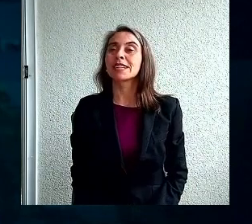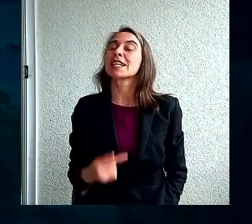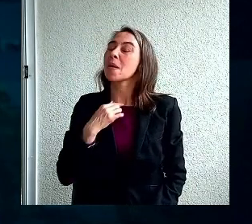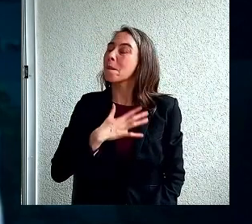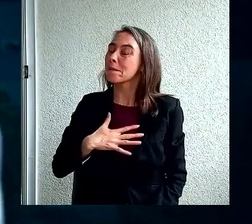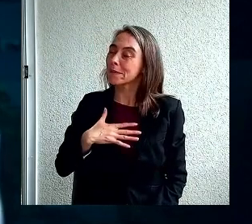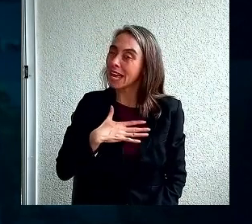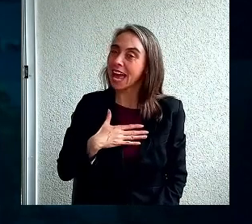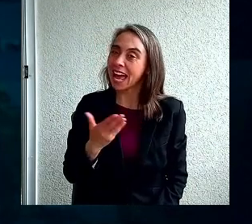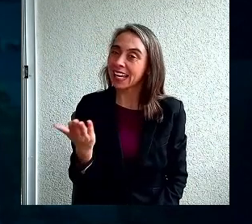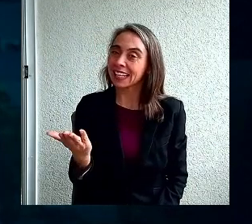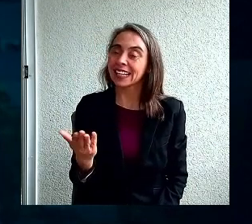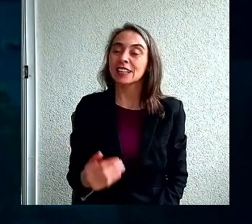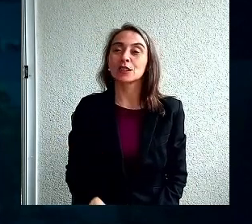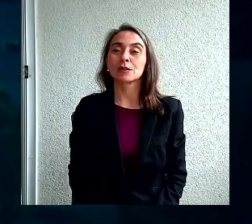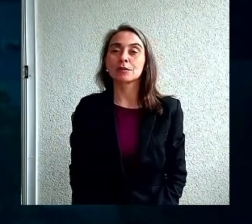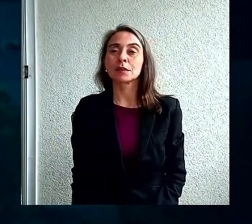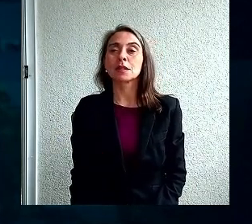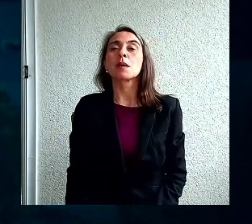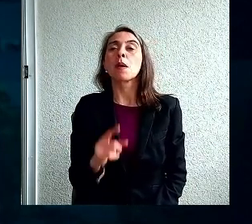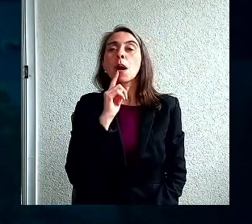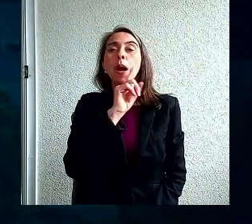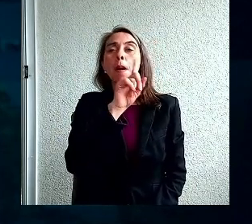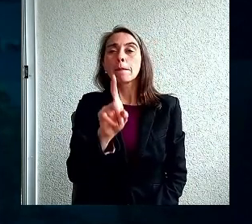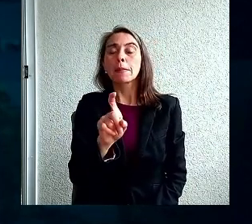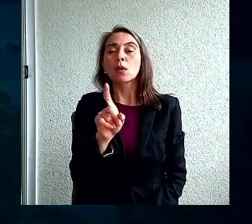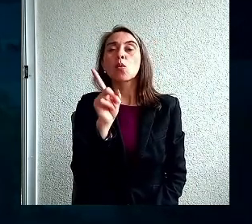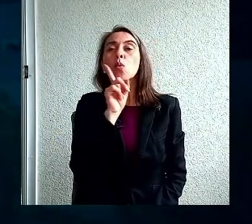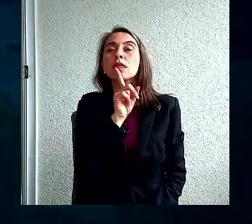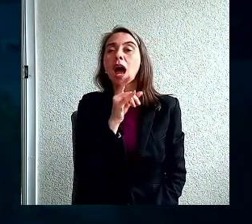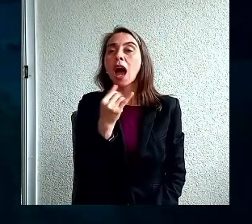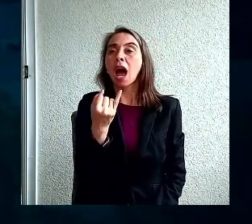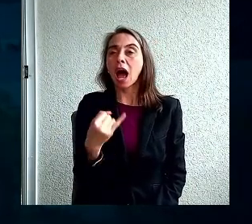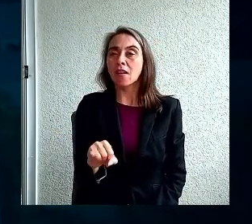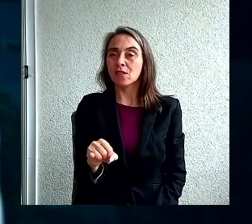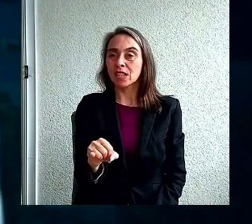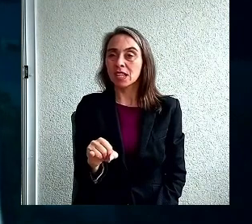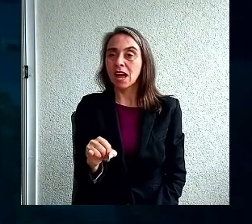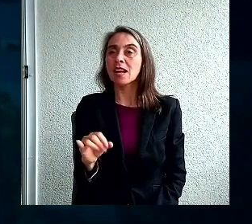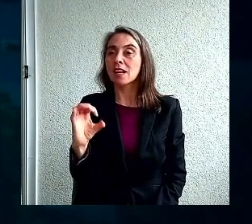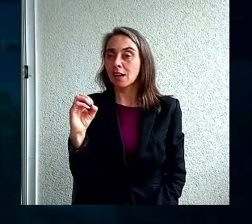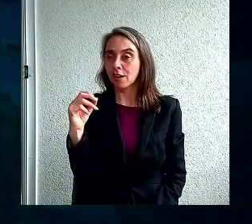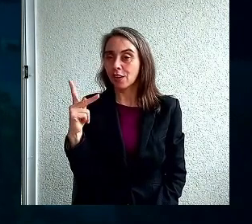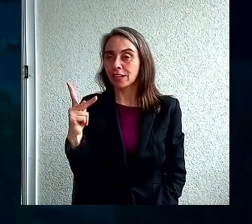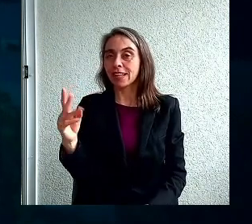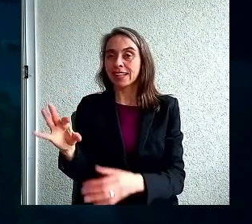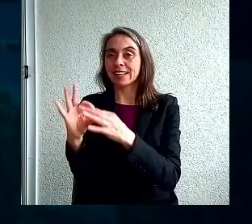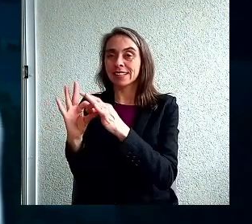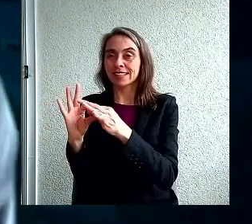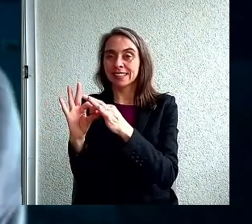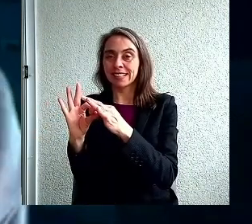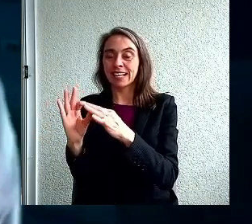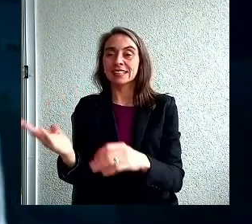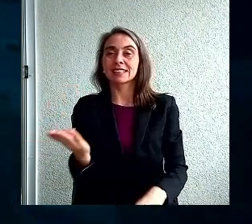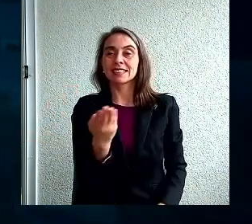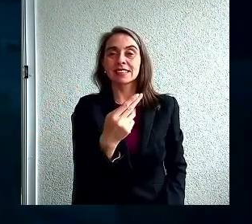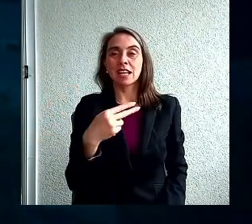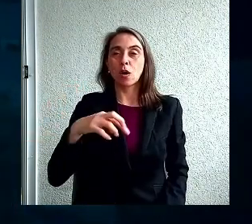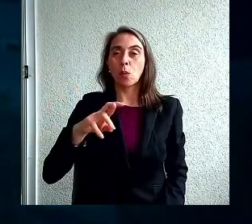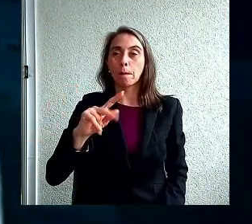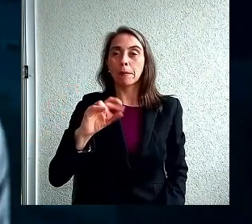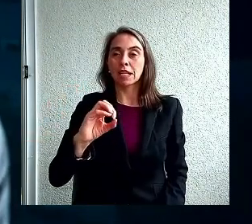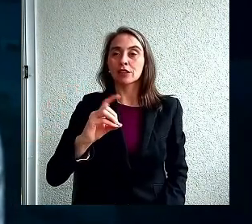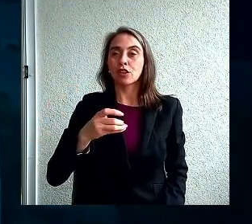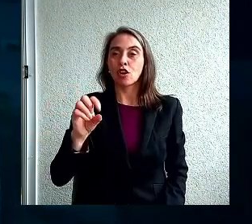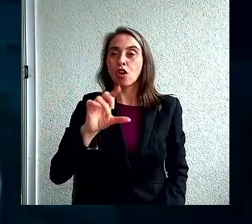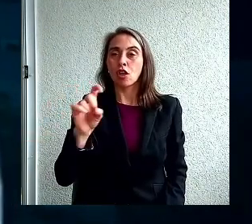así que paso ahora Okay, a presentar gracias. a Humberto González Stay. Él es doctor de la Universidad de Bremen en Alemania y es académico